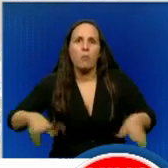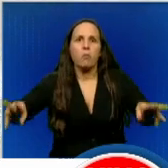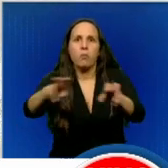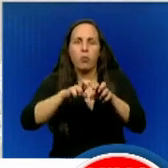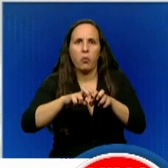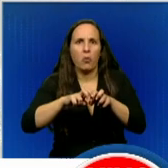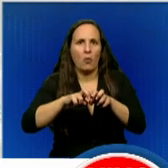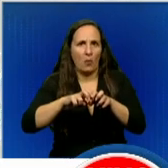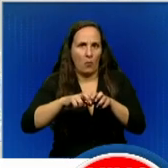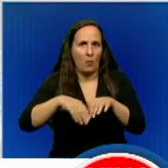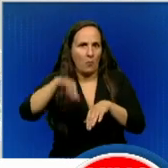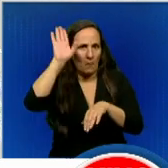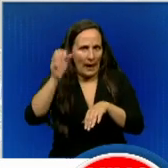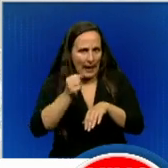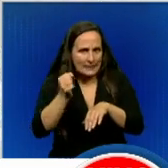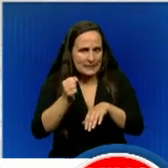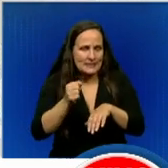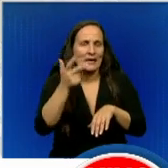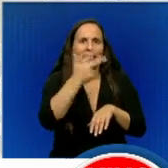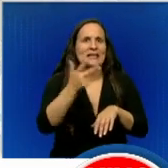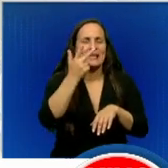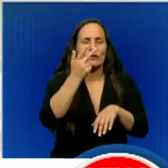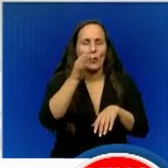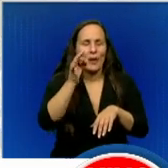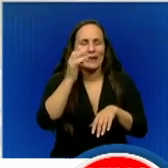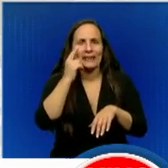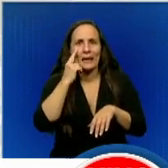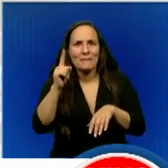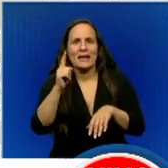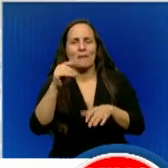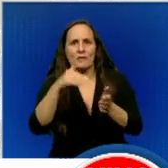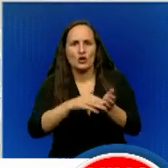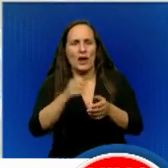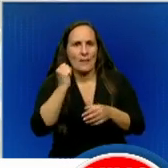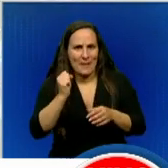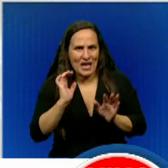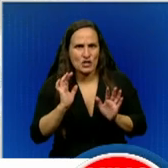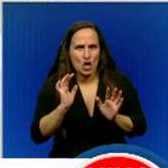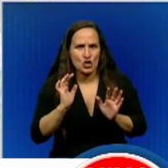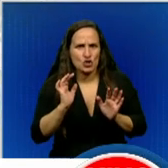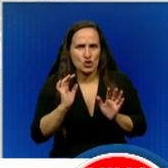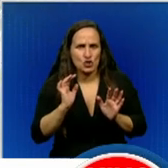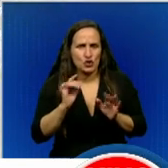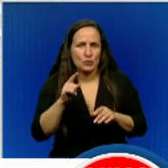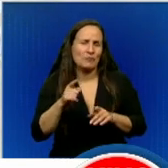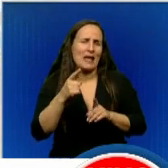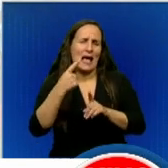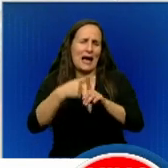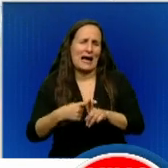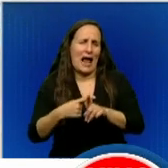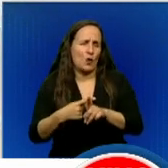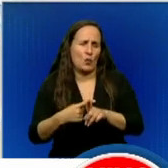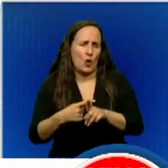esquema era de más de 320 mil millones de pesos según el muy estricto cálculo efectuado